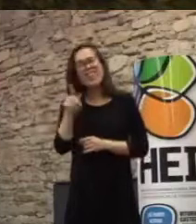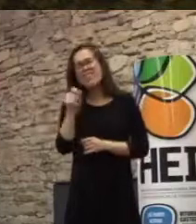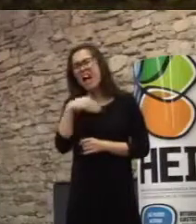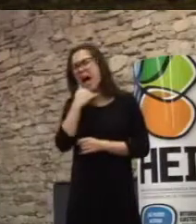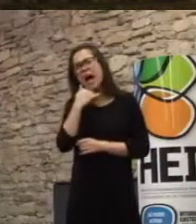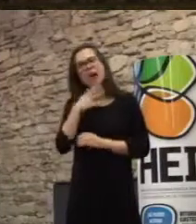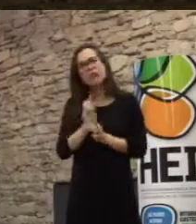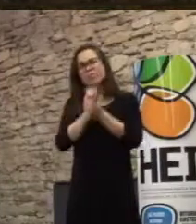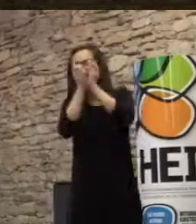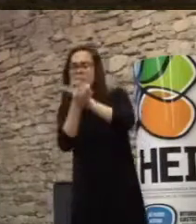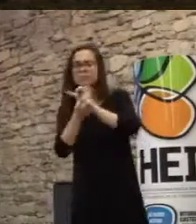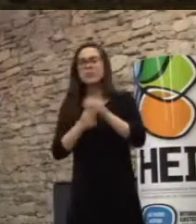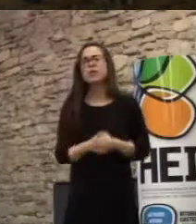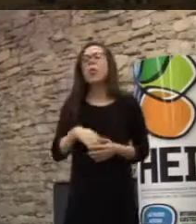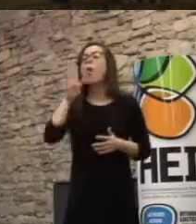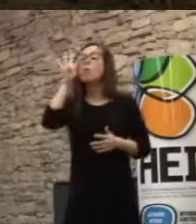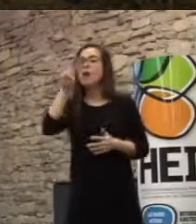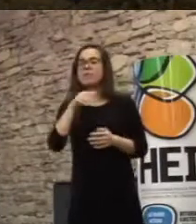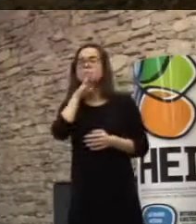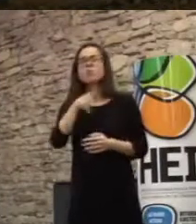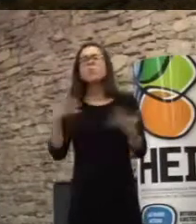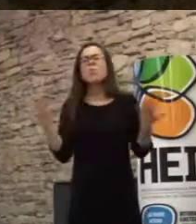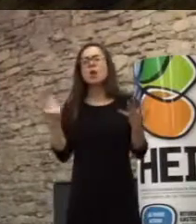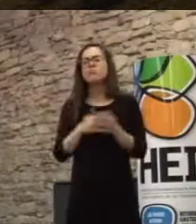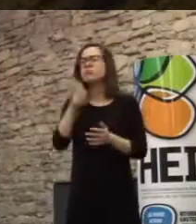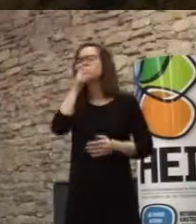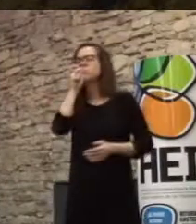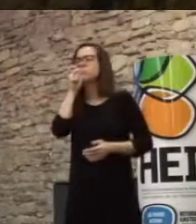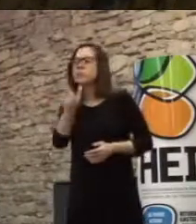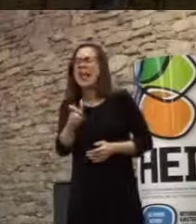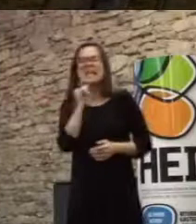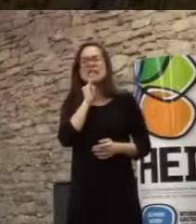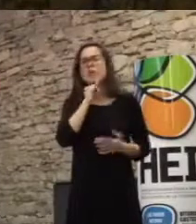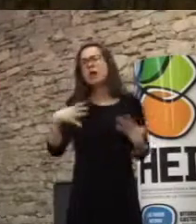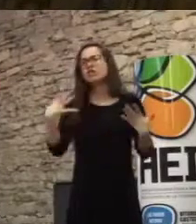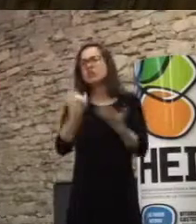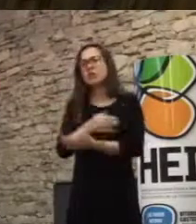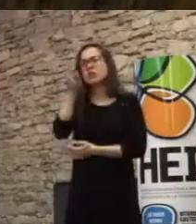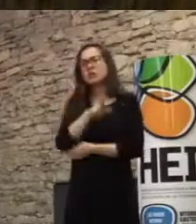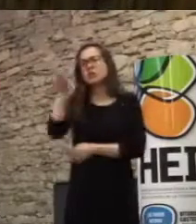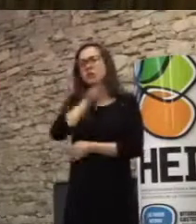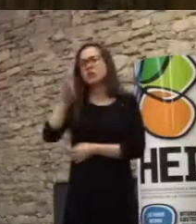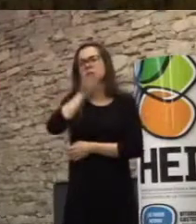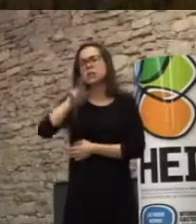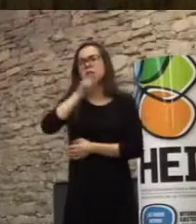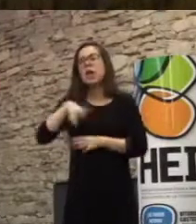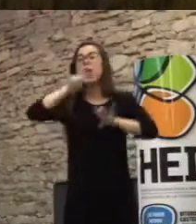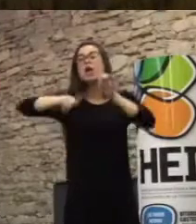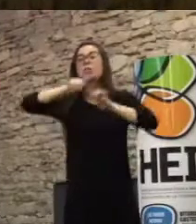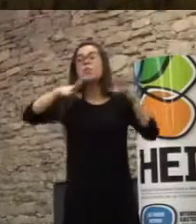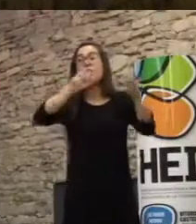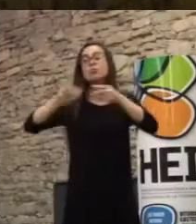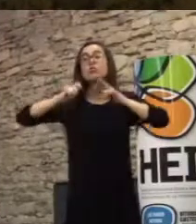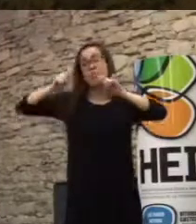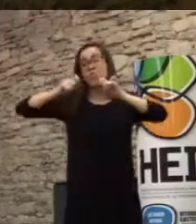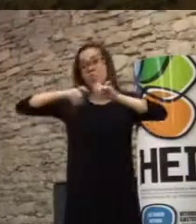tercera o cuarta razón una palabreja que está en todos los idiomas del mundo y genera muchísimos problemas en la comunicación